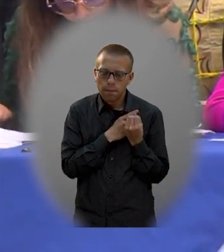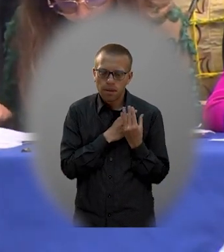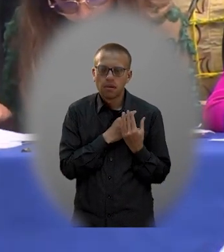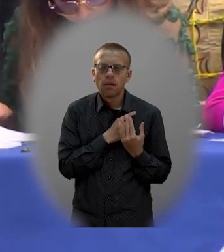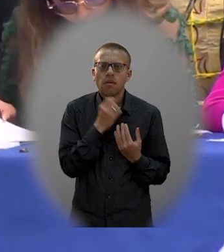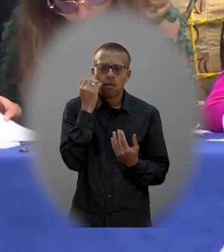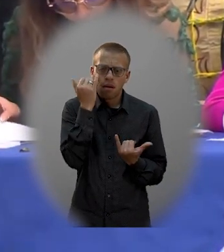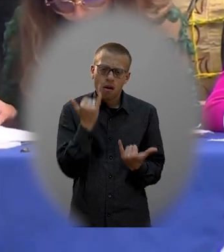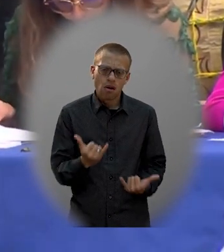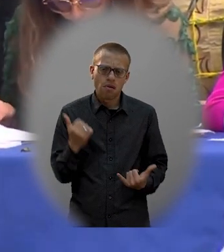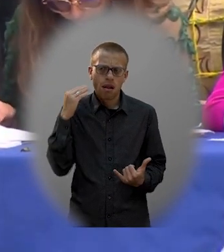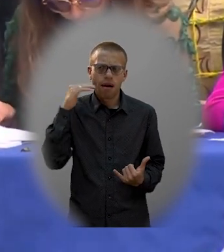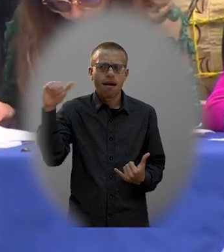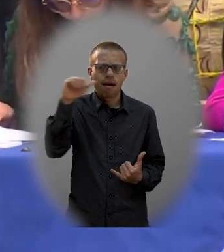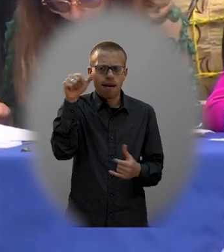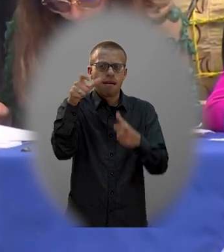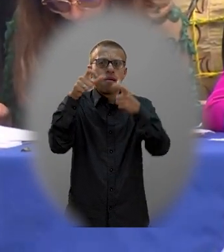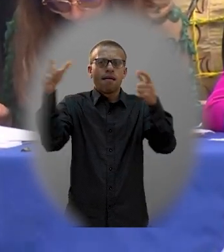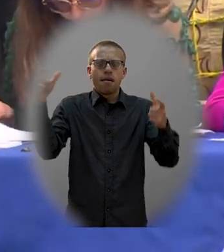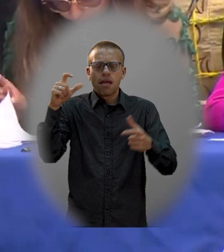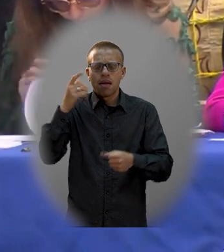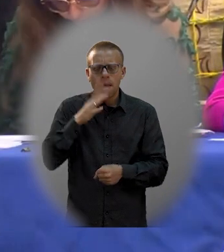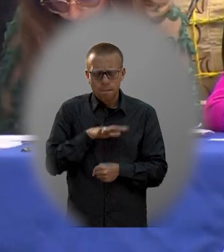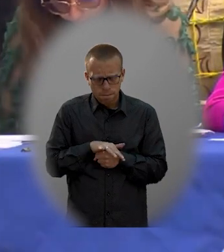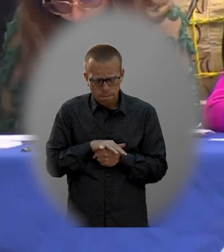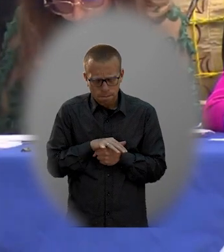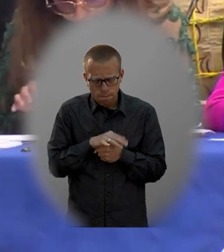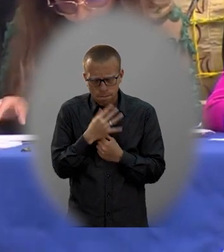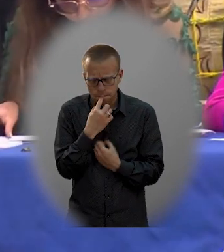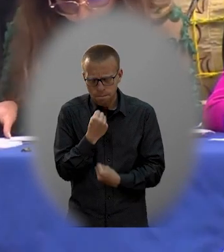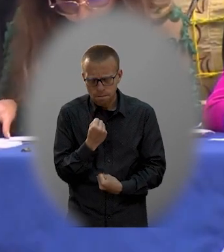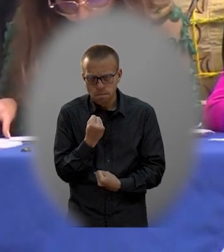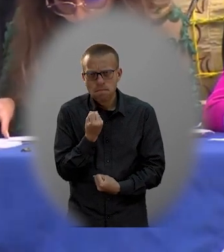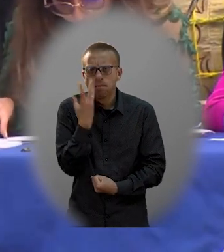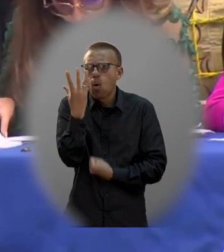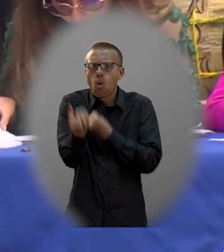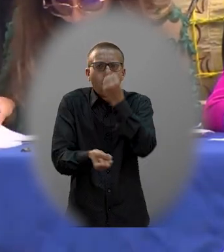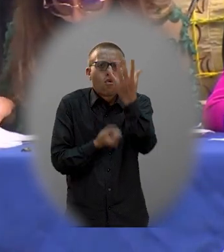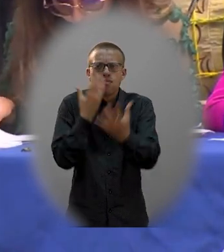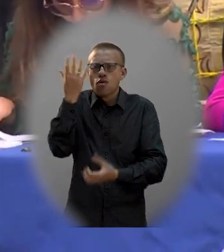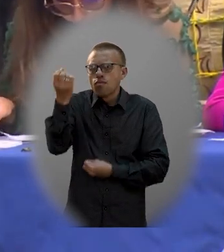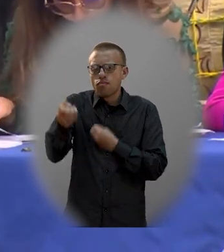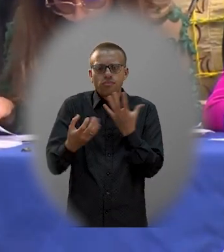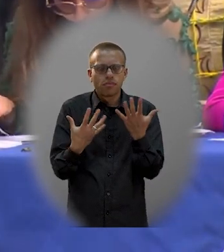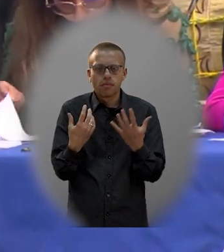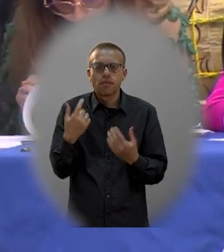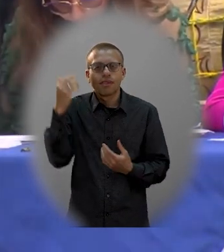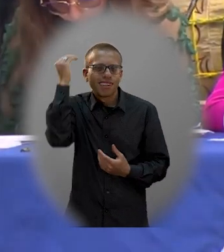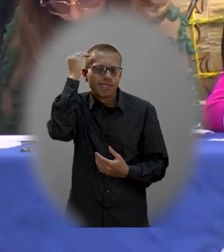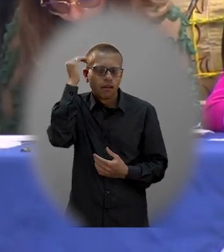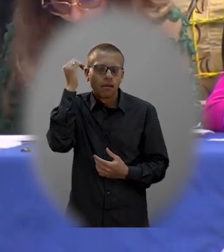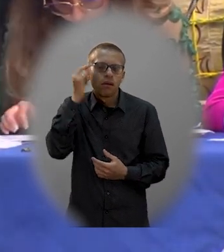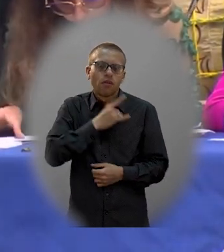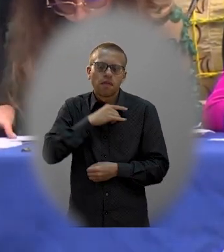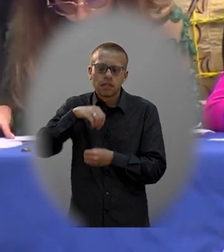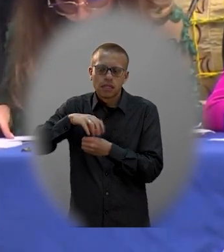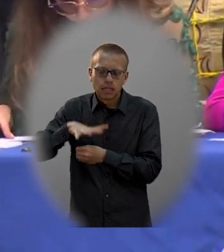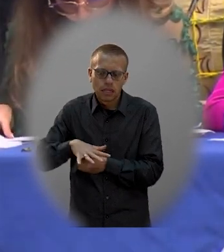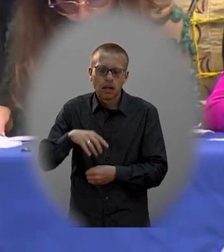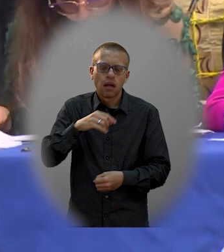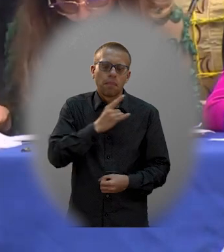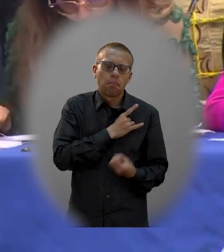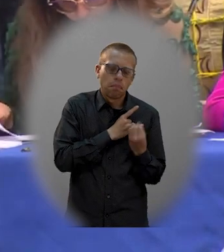chicas, compañeras que han destapado esto en los colegios, pero que eso también tiene responsabilidad tanto en la distrital y en los espacios de formación para los docentes, ¿no?